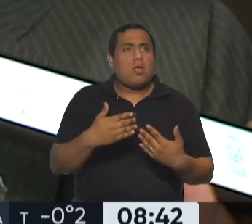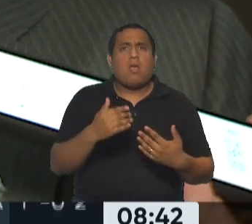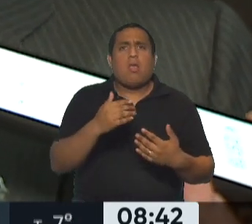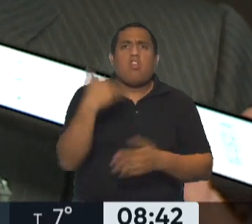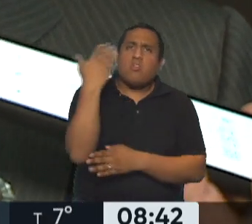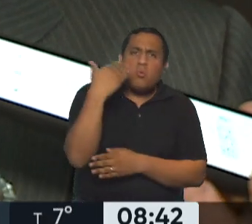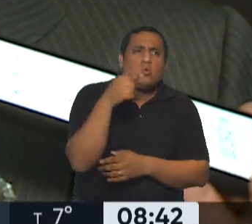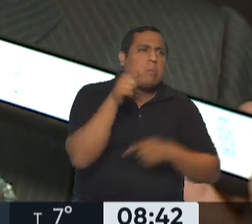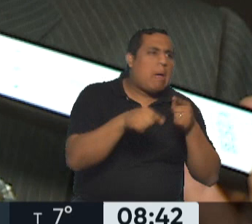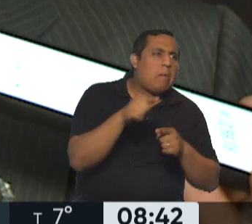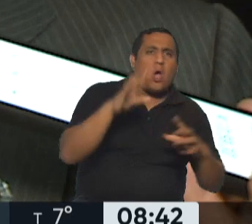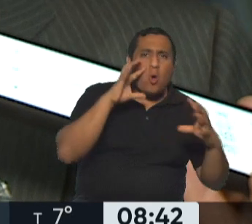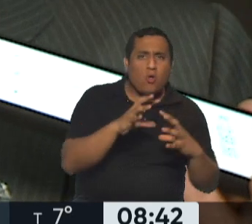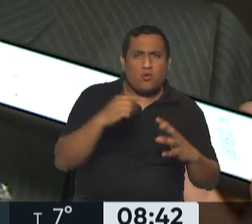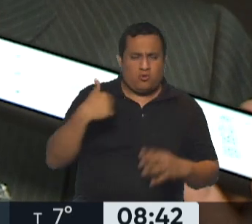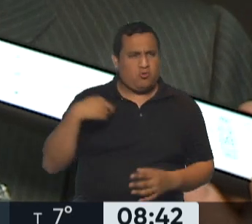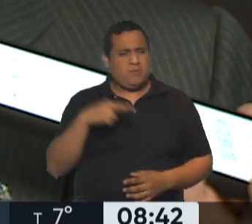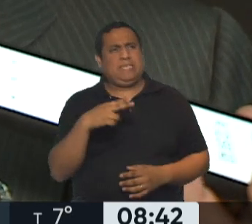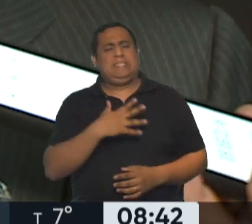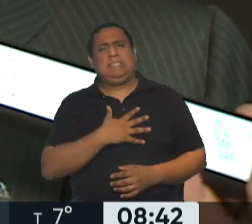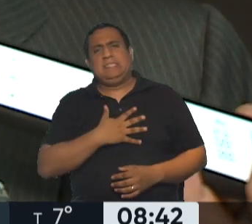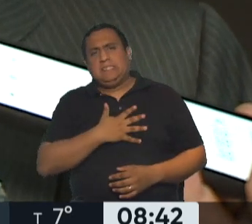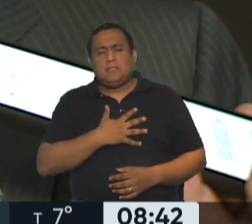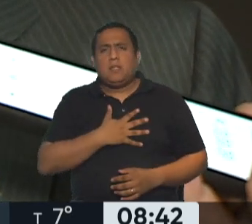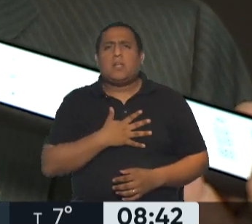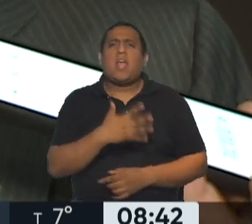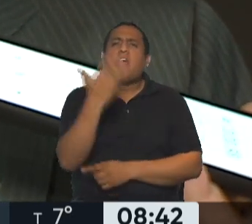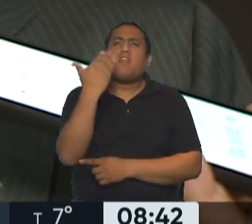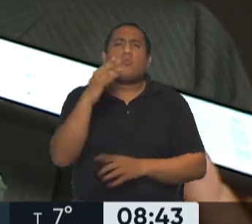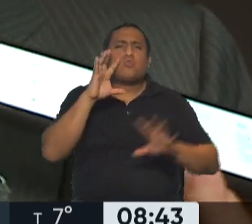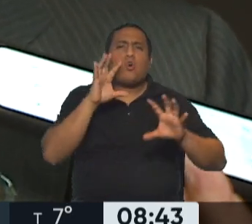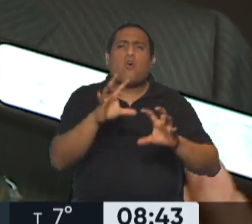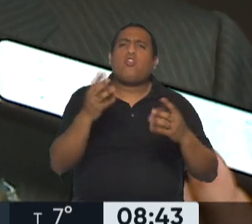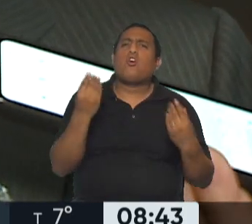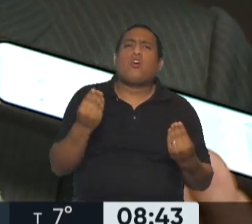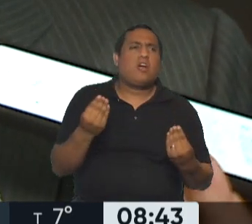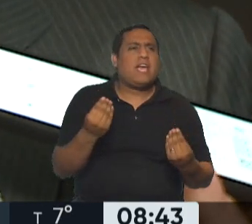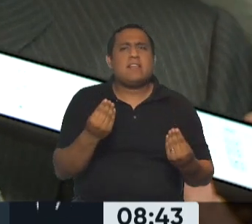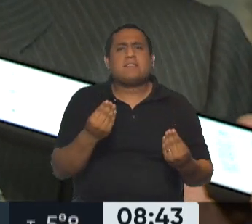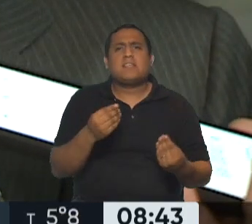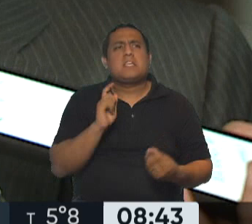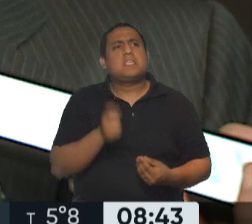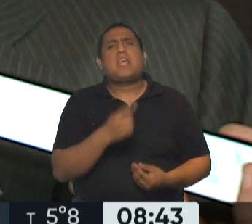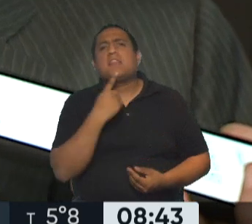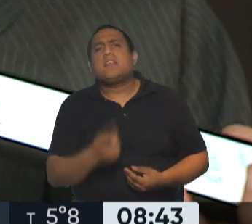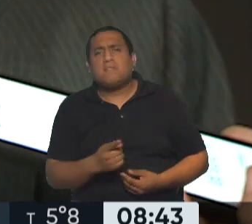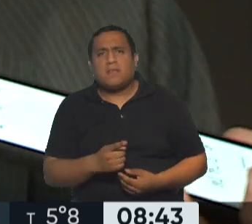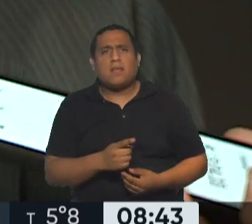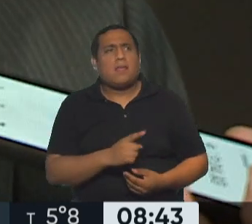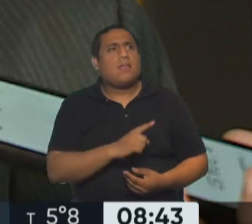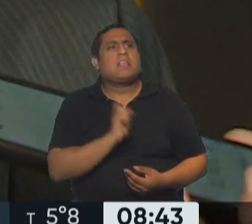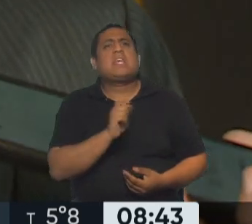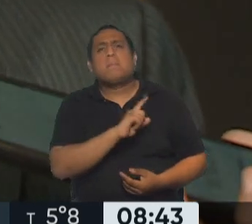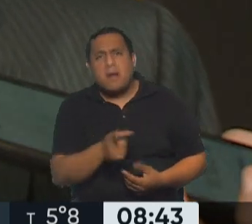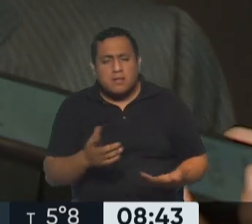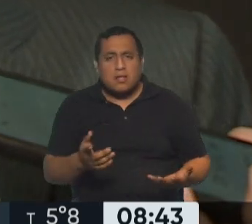porque ¿quién dictamina lo que es un discurso del odio? ¿Quién dictamina quién lo hizo? ¿No? Una opinión es